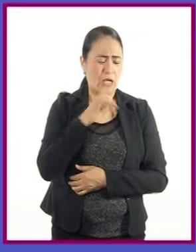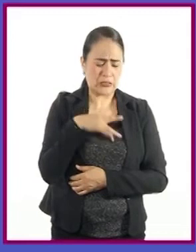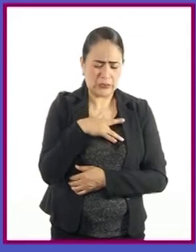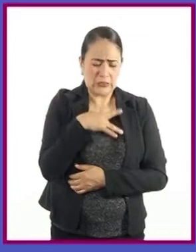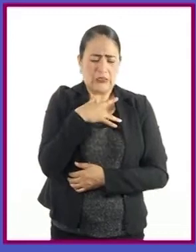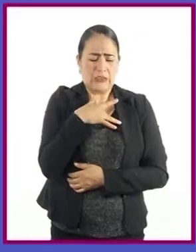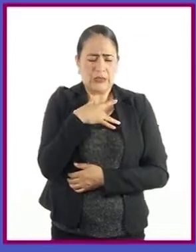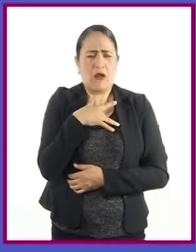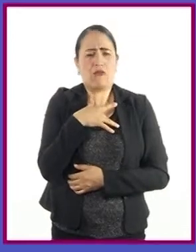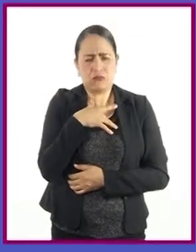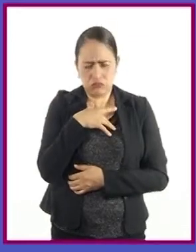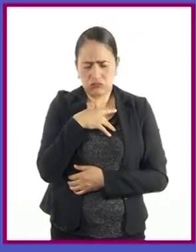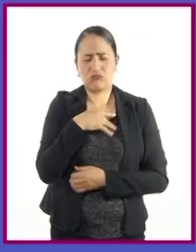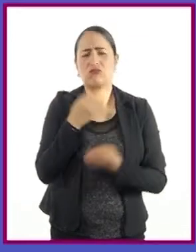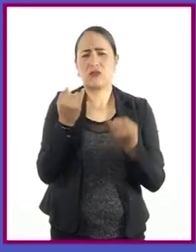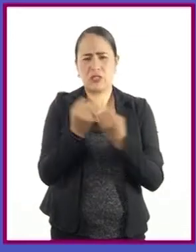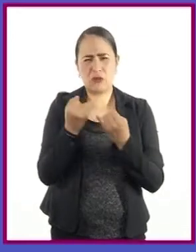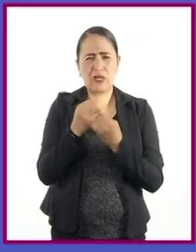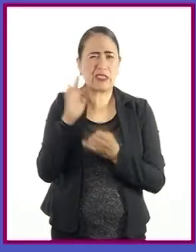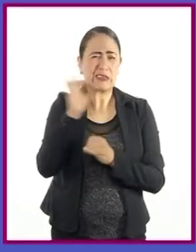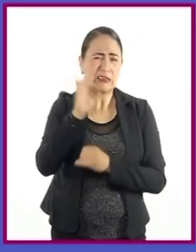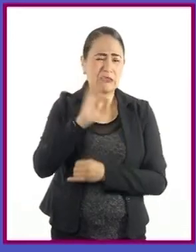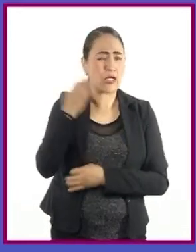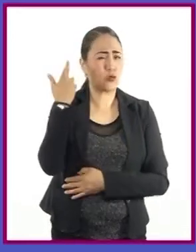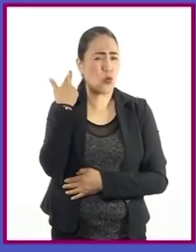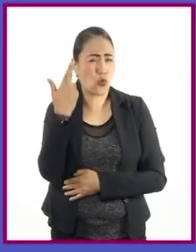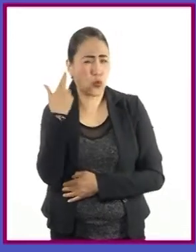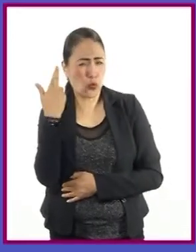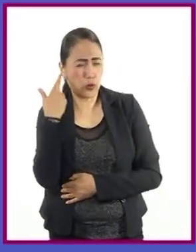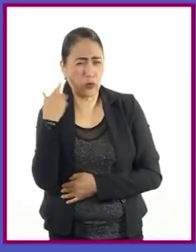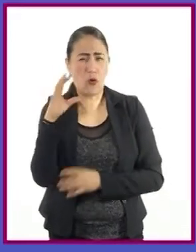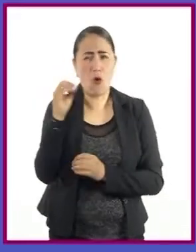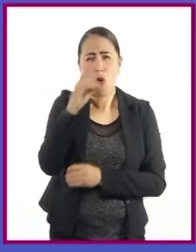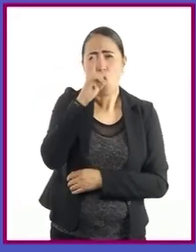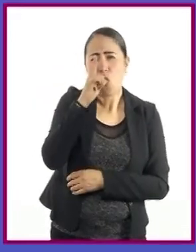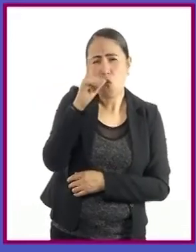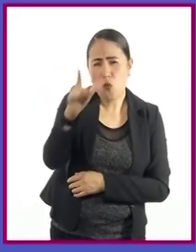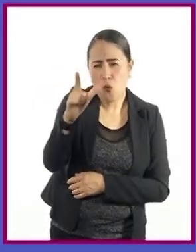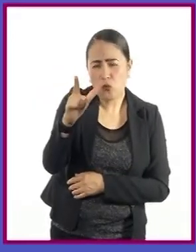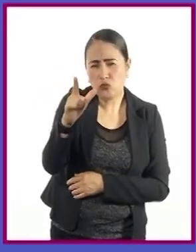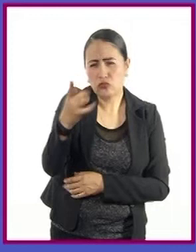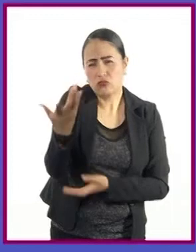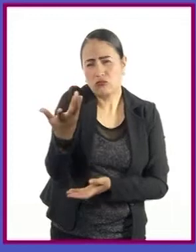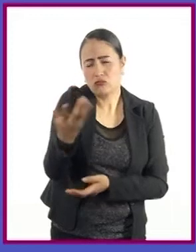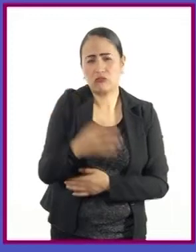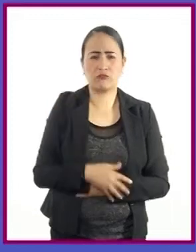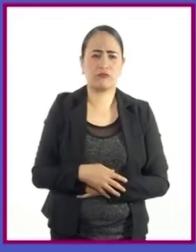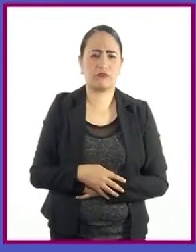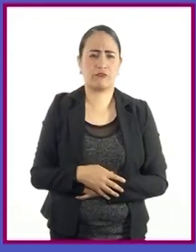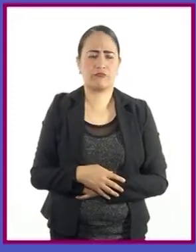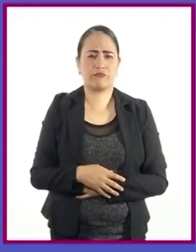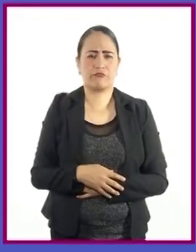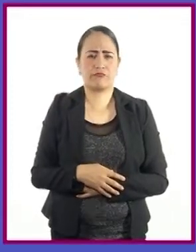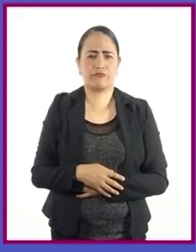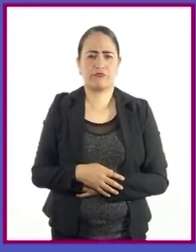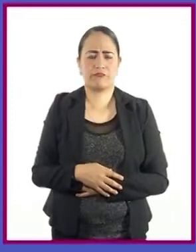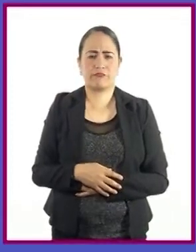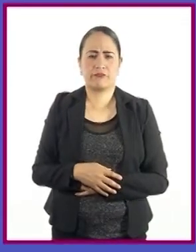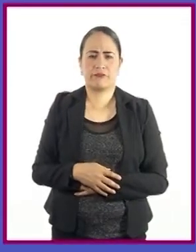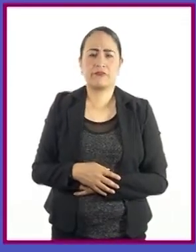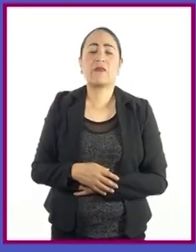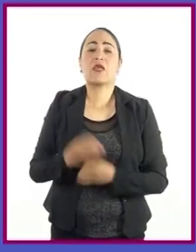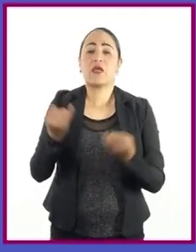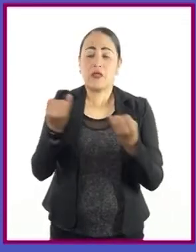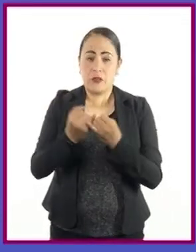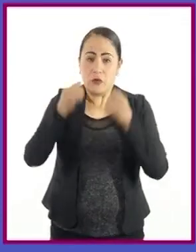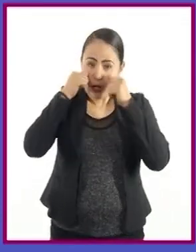verán reforzados por el uso de efectos sonoros y la iluminación. Claro que no podemos